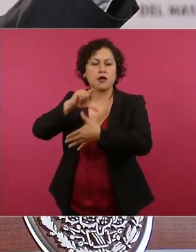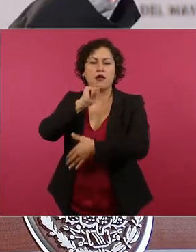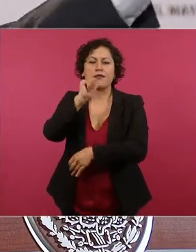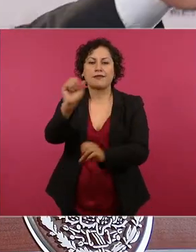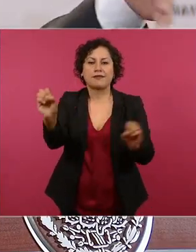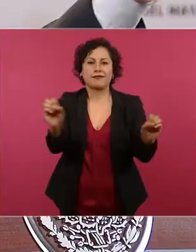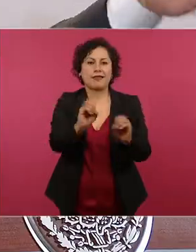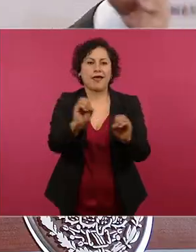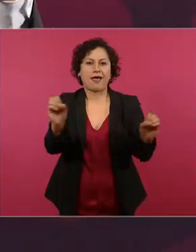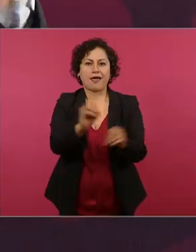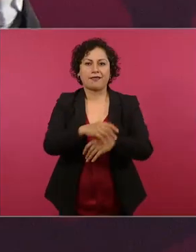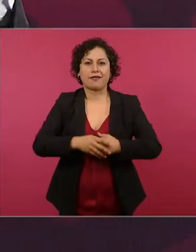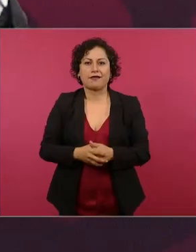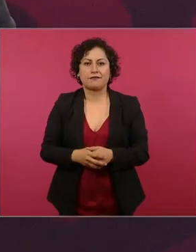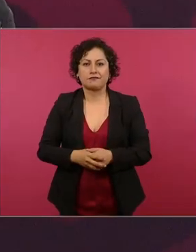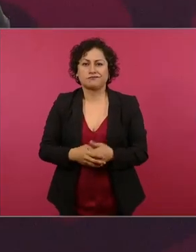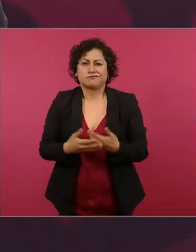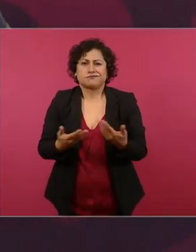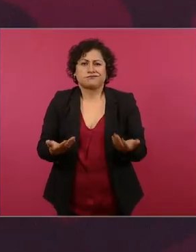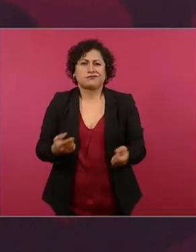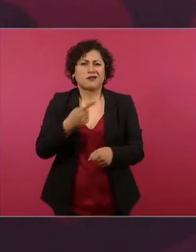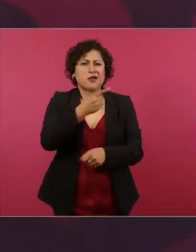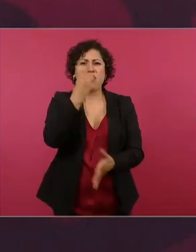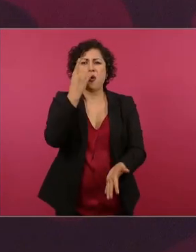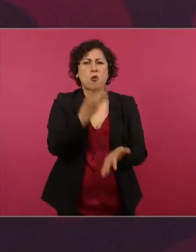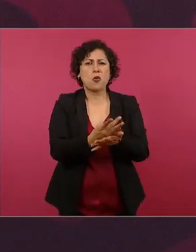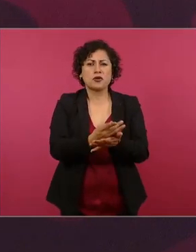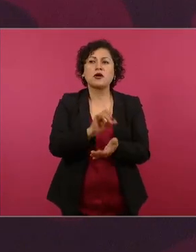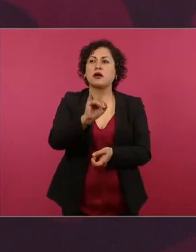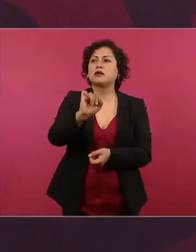Toda la cooperación ha tenido que ver con lo militar,